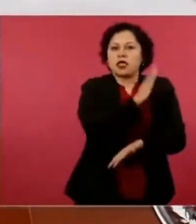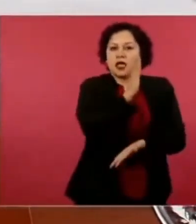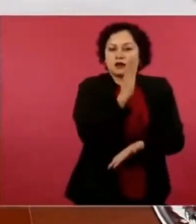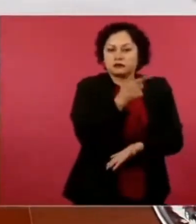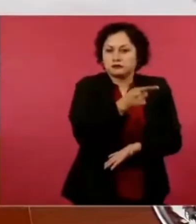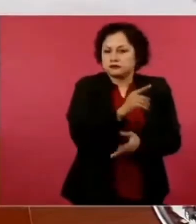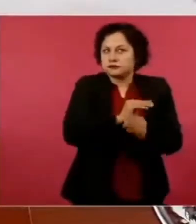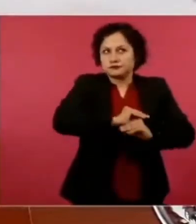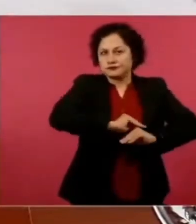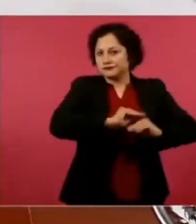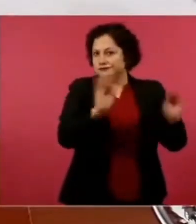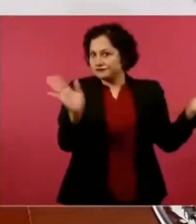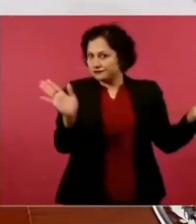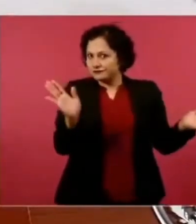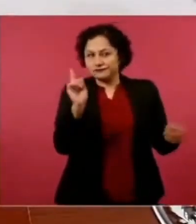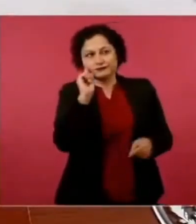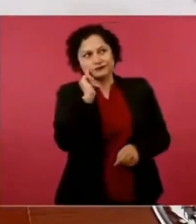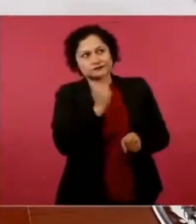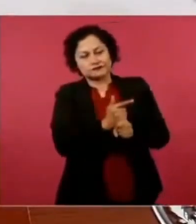Y se enojan.